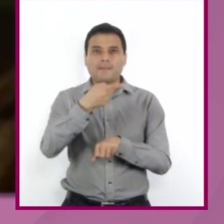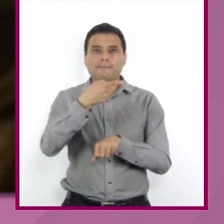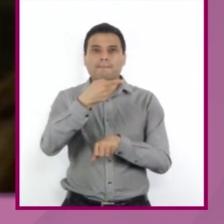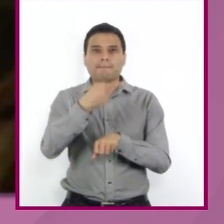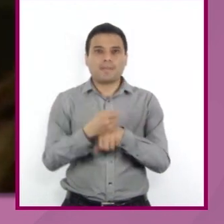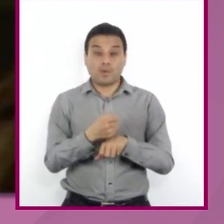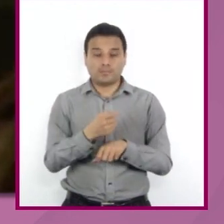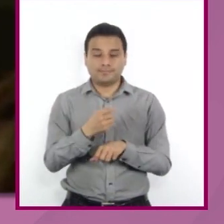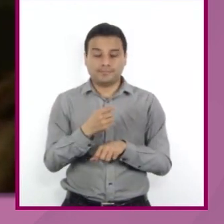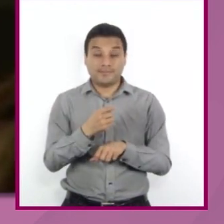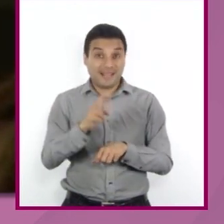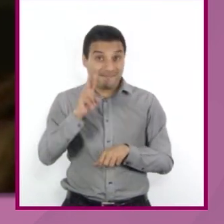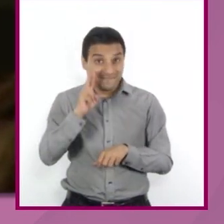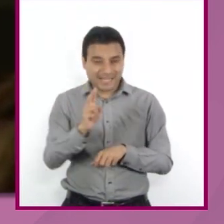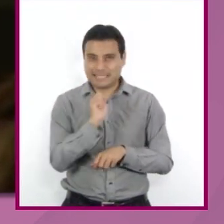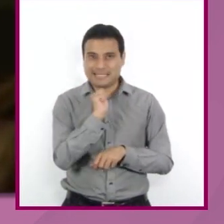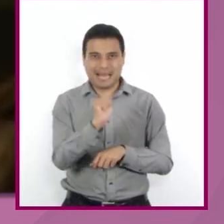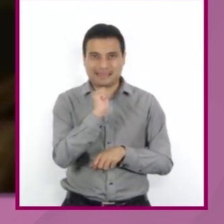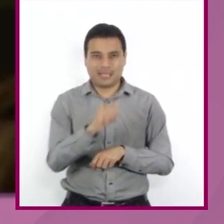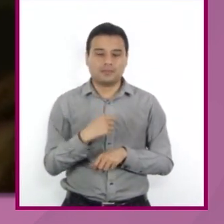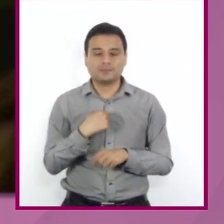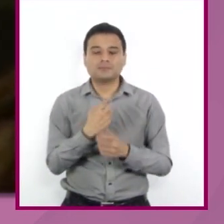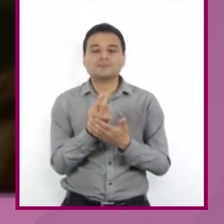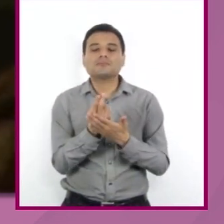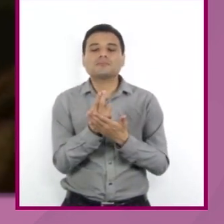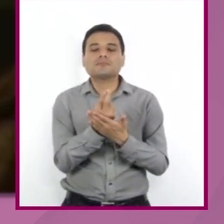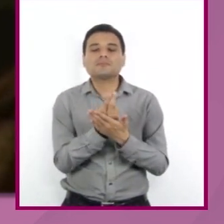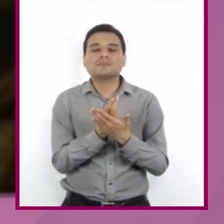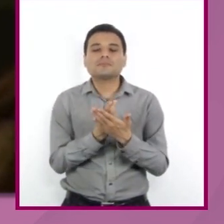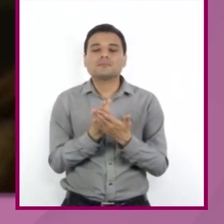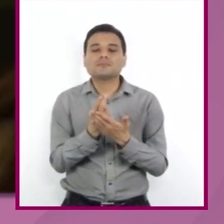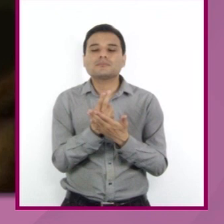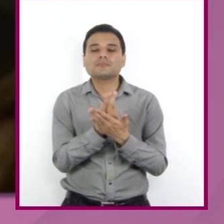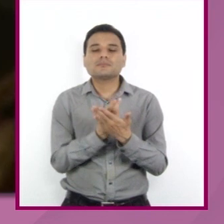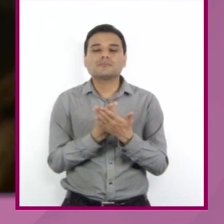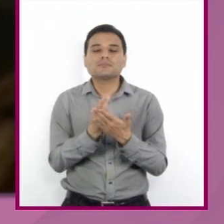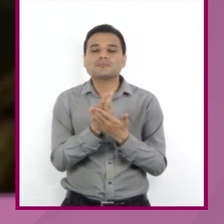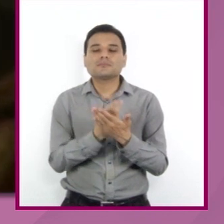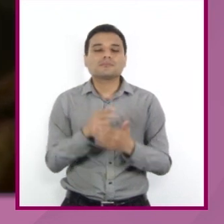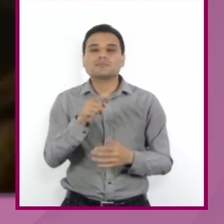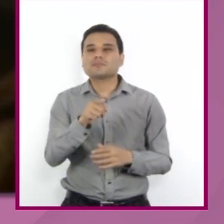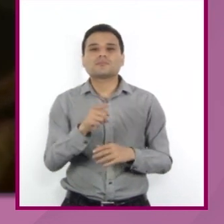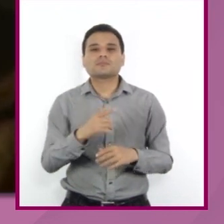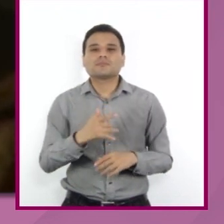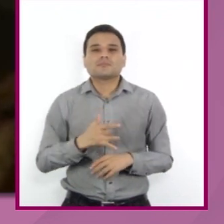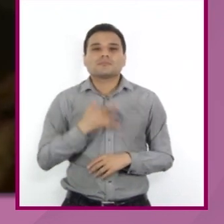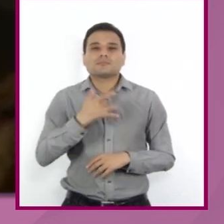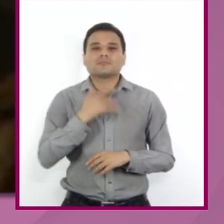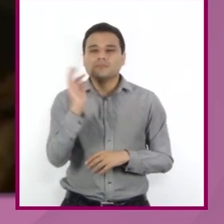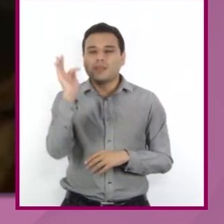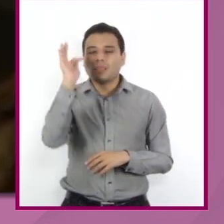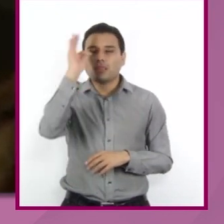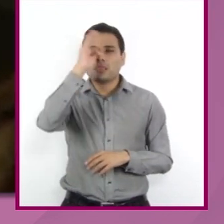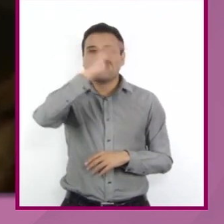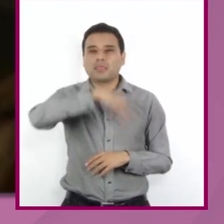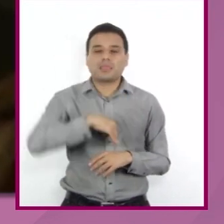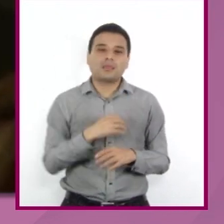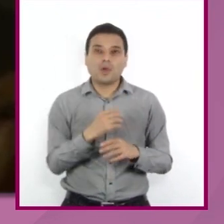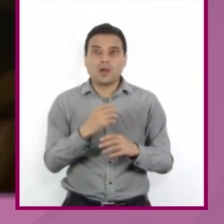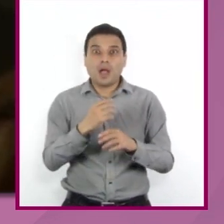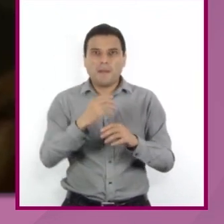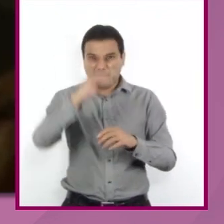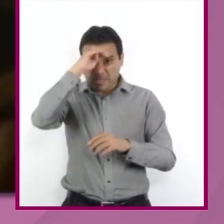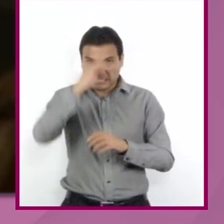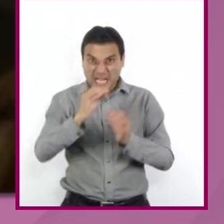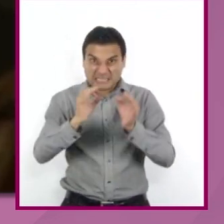poco extraño, pero es importante que no veamos el papel para poder soltar el trazo, para no estar como rígidos pensando que la forma